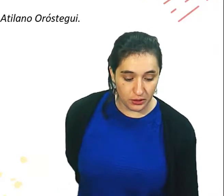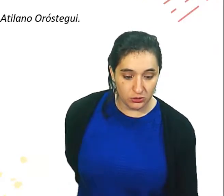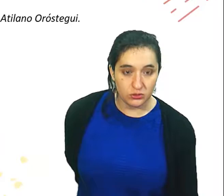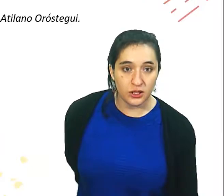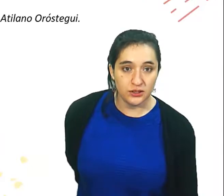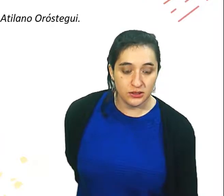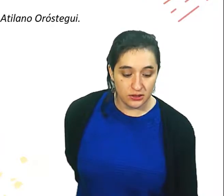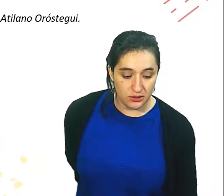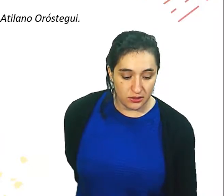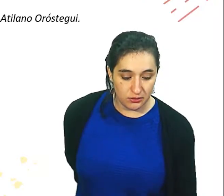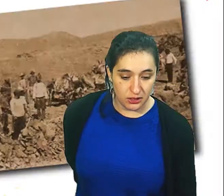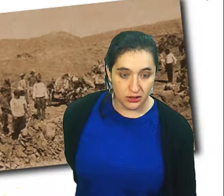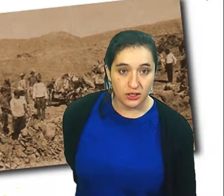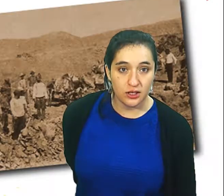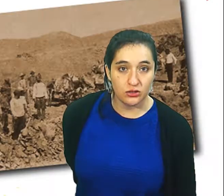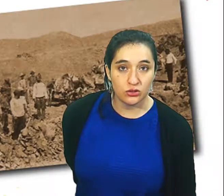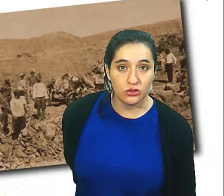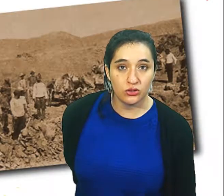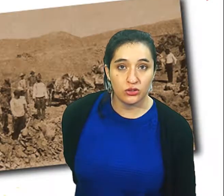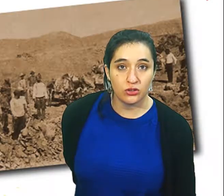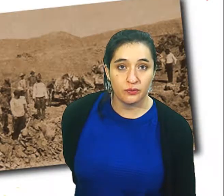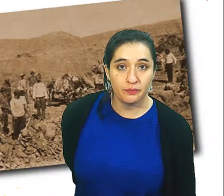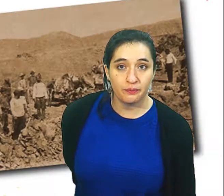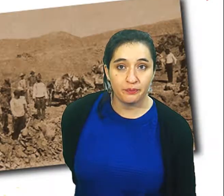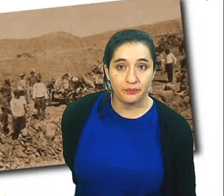sus preguntas, mientras tanto,